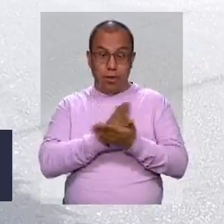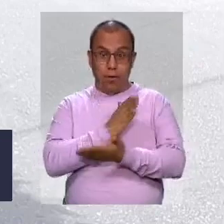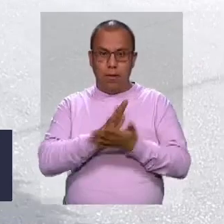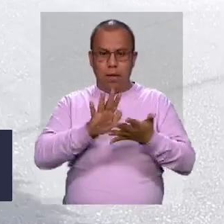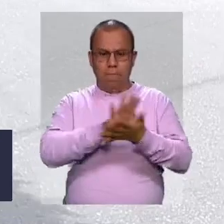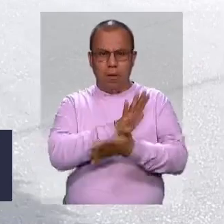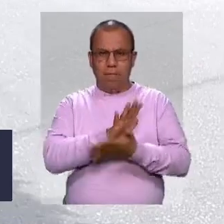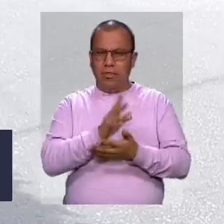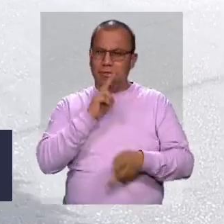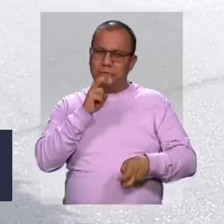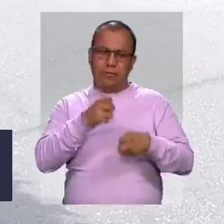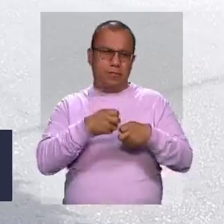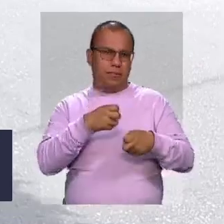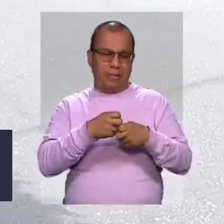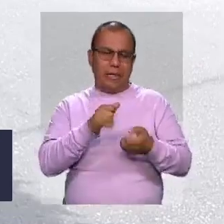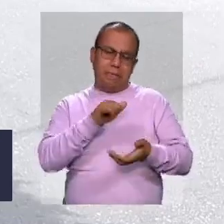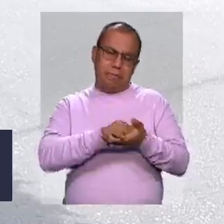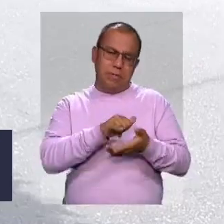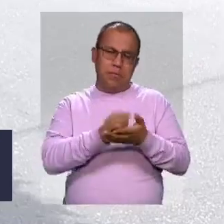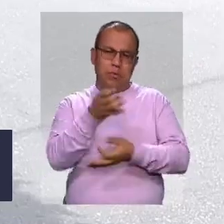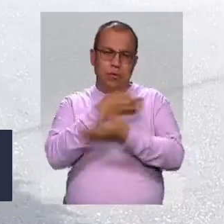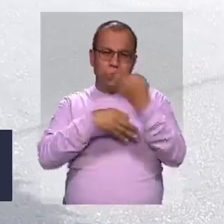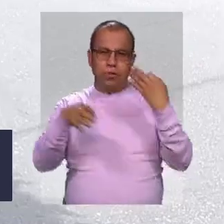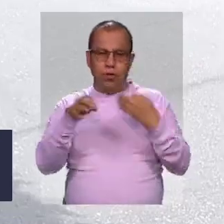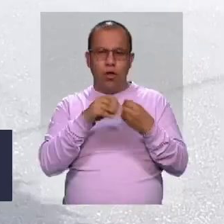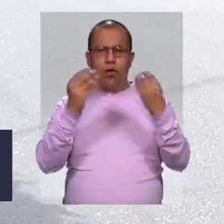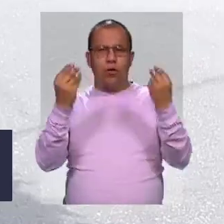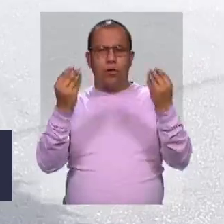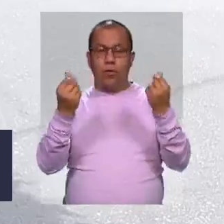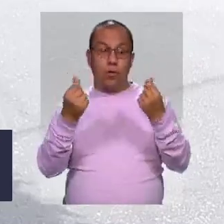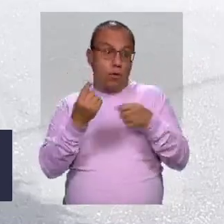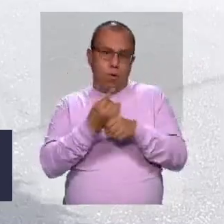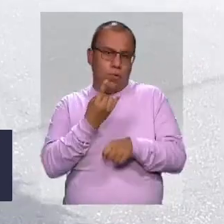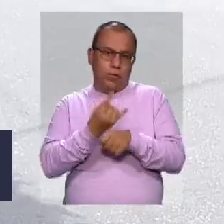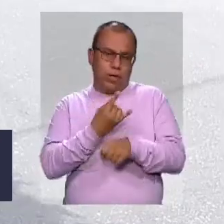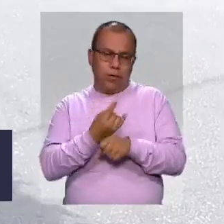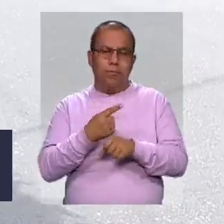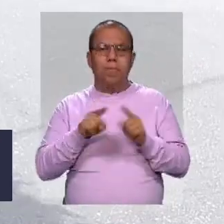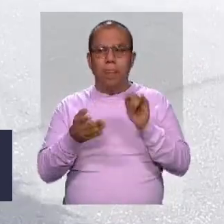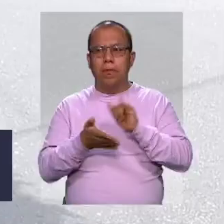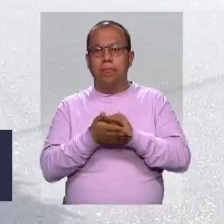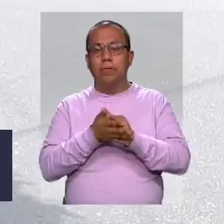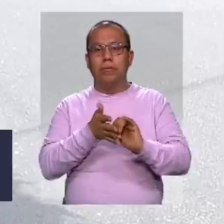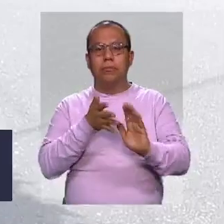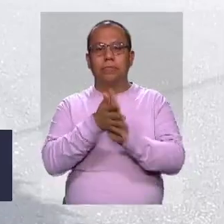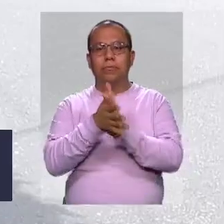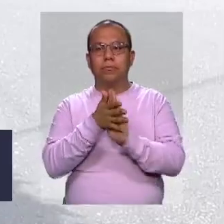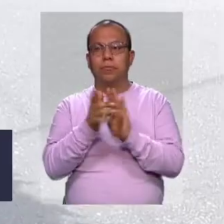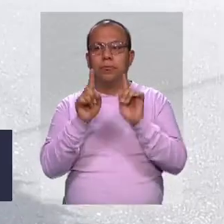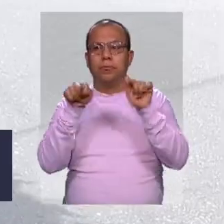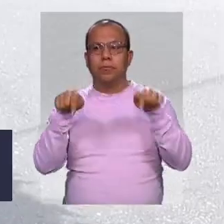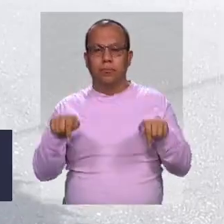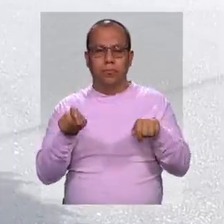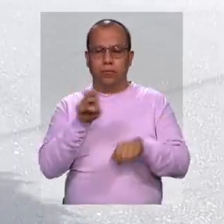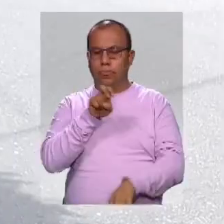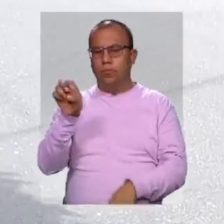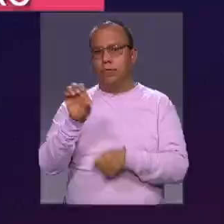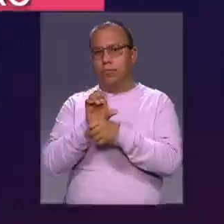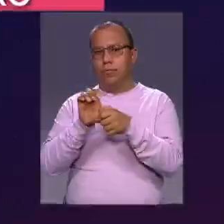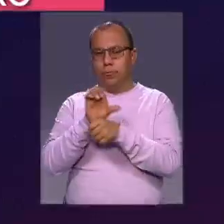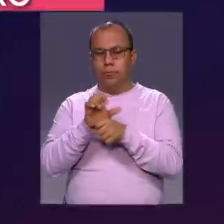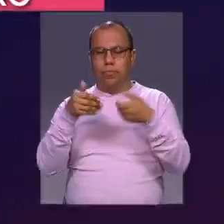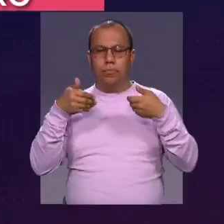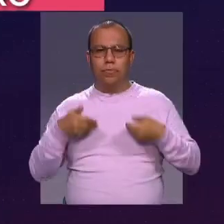papel le resulta muy complicado es por eso que prefieren hacerlo sin usar estos guantes es la información que registramos desde el norte de la ciudad